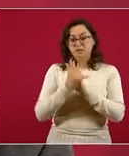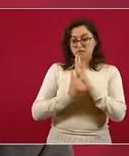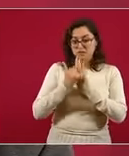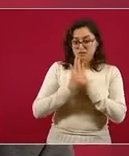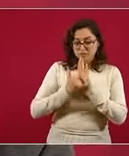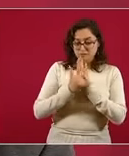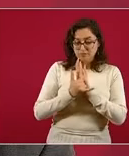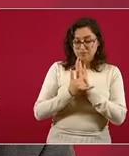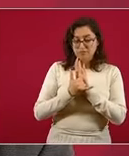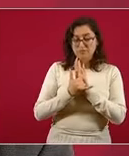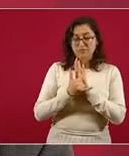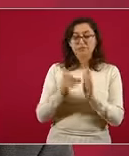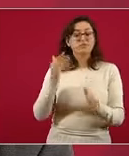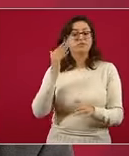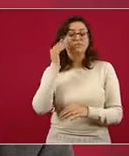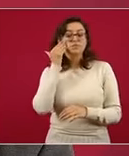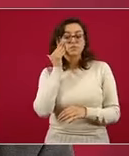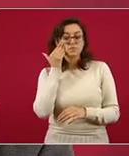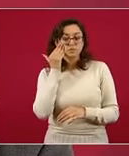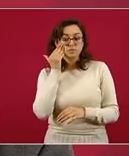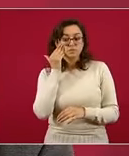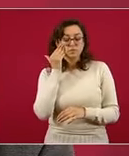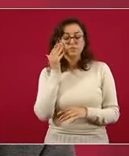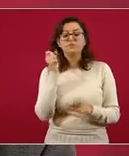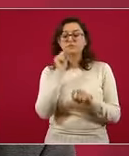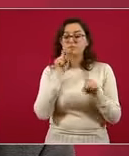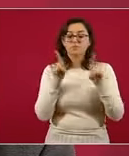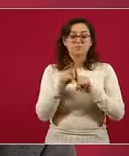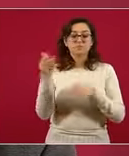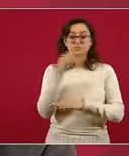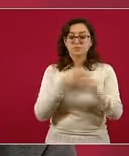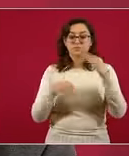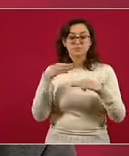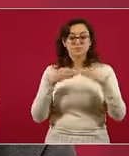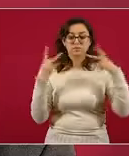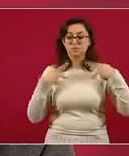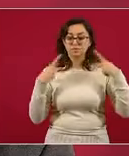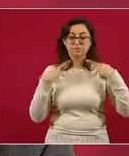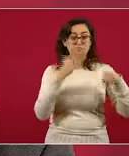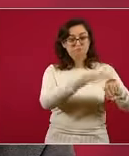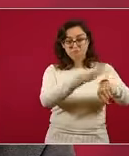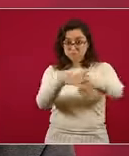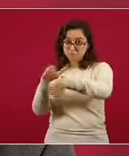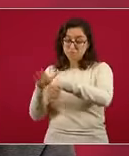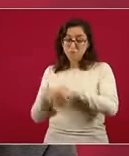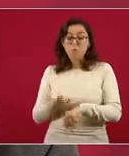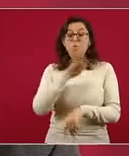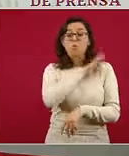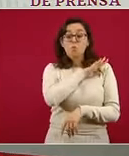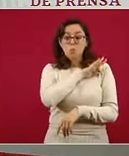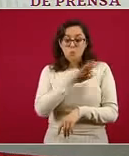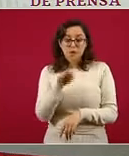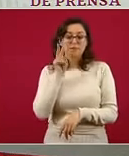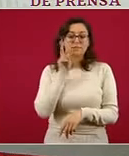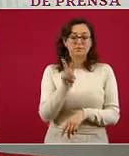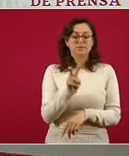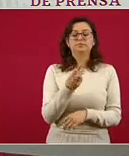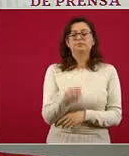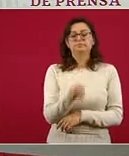canales de Facebook, y también a toda la población que entren al sitio web